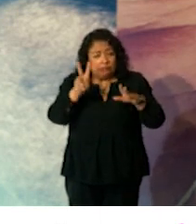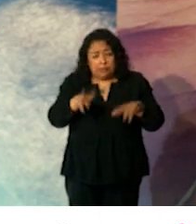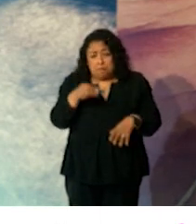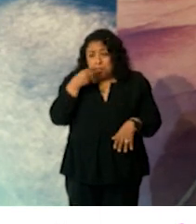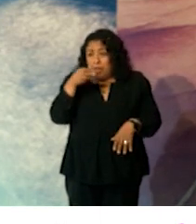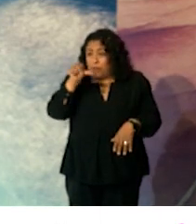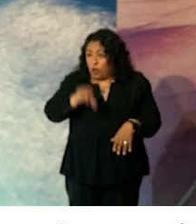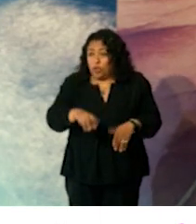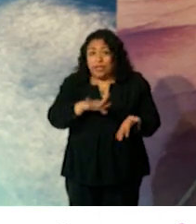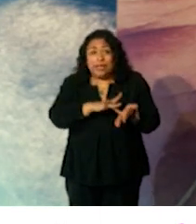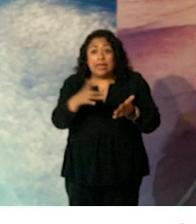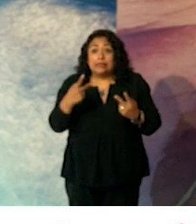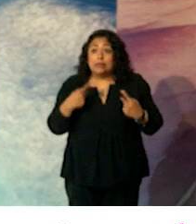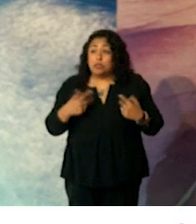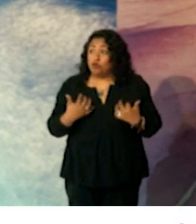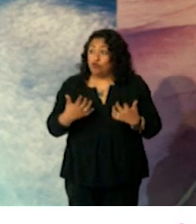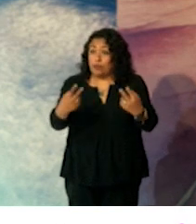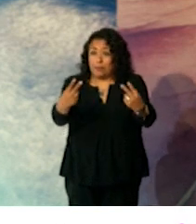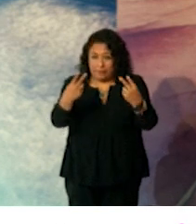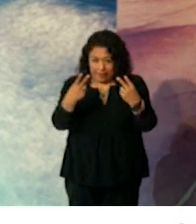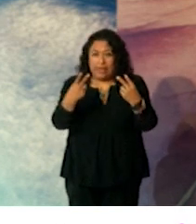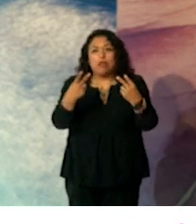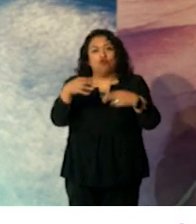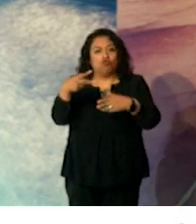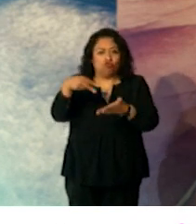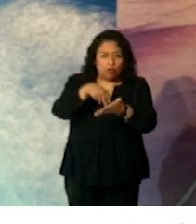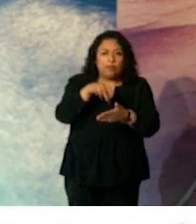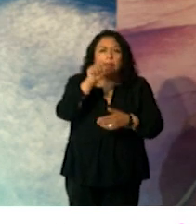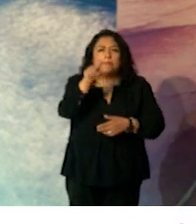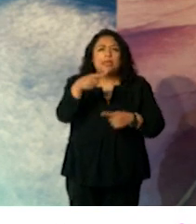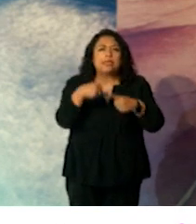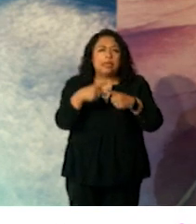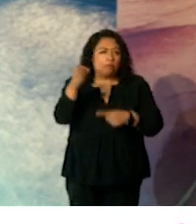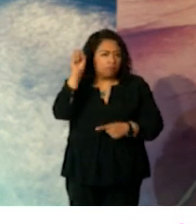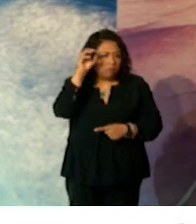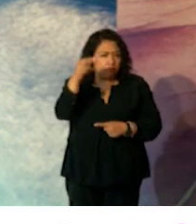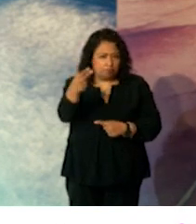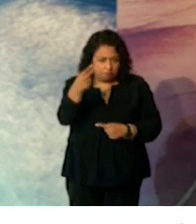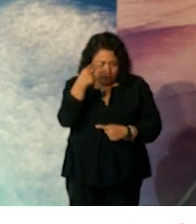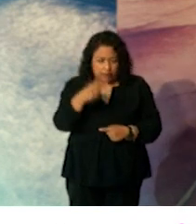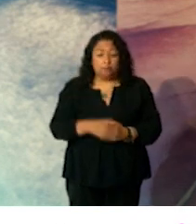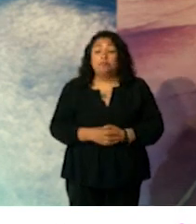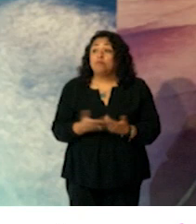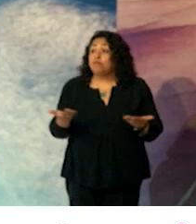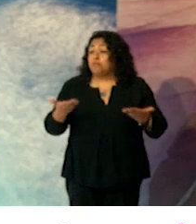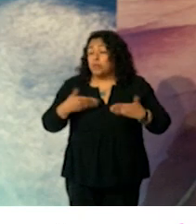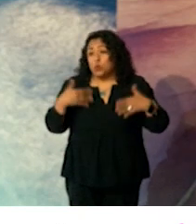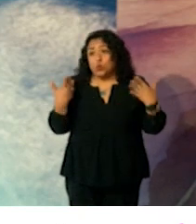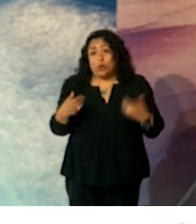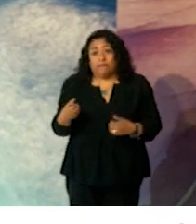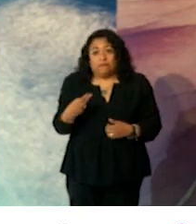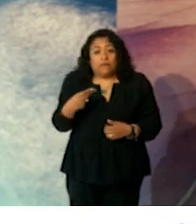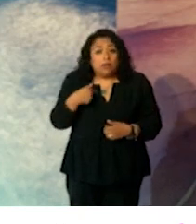día de hoy. Gracias a la audiencia que nos acompaña de manera presencial y también a quienes están de manera remota. Es un honor para mí